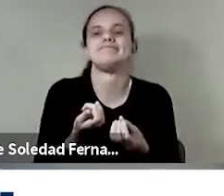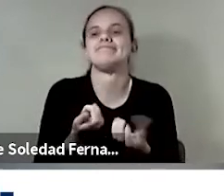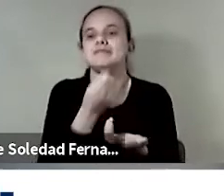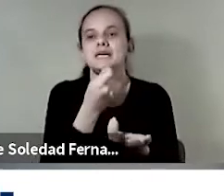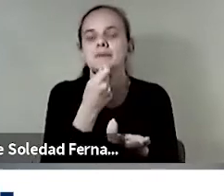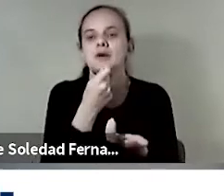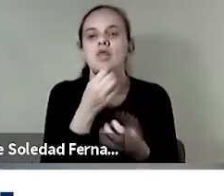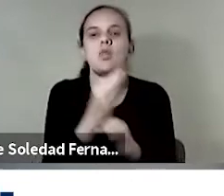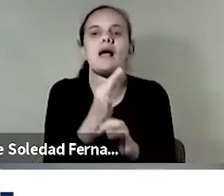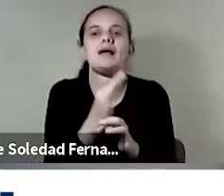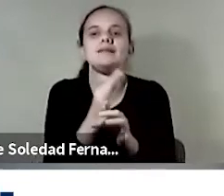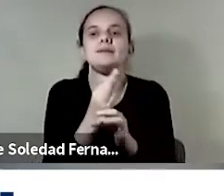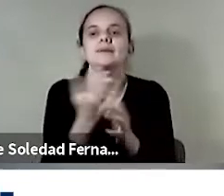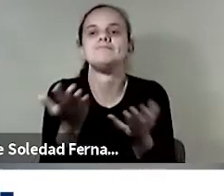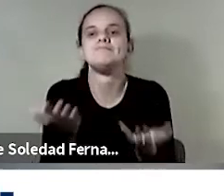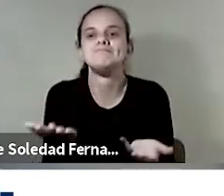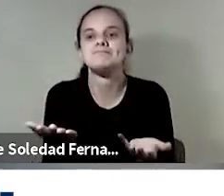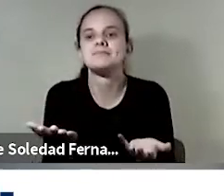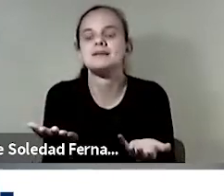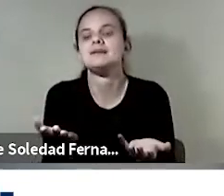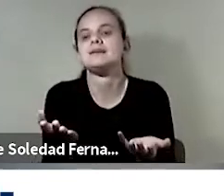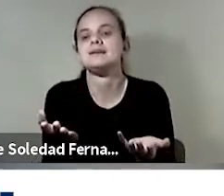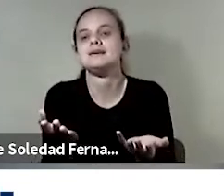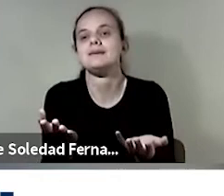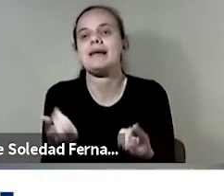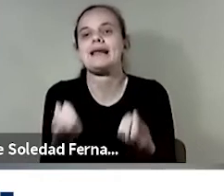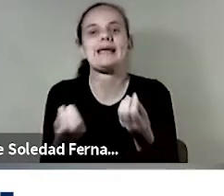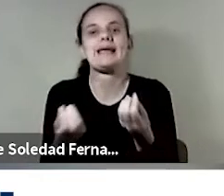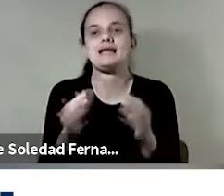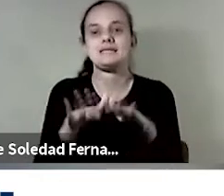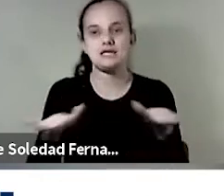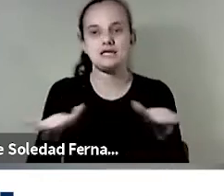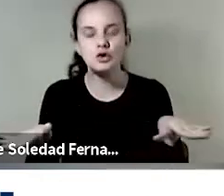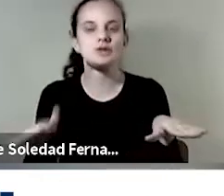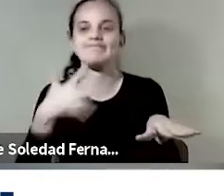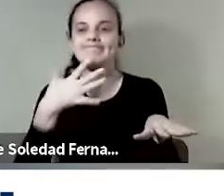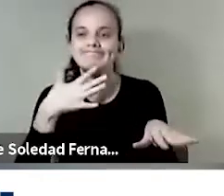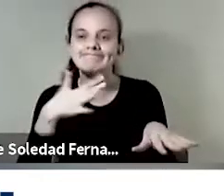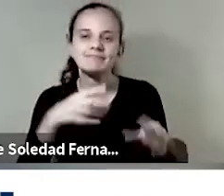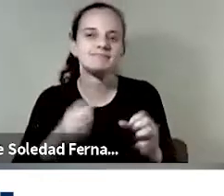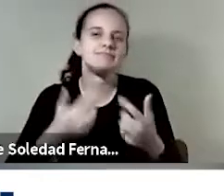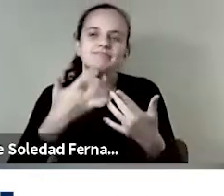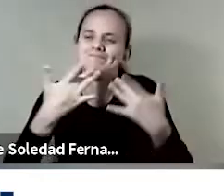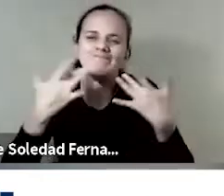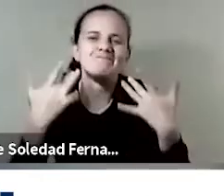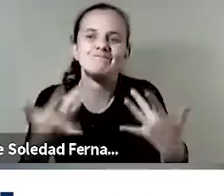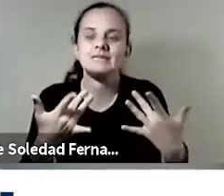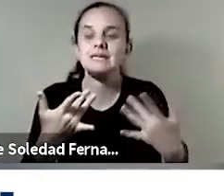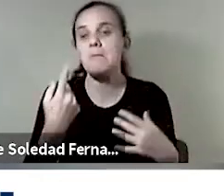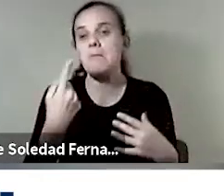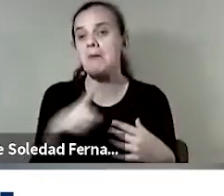de tiempo. Entonces, ¿de qué sirve si yo creo una plataforma educativa, por ejemplo, para que los